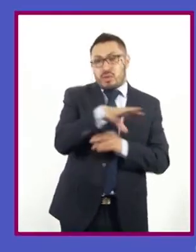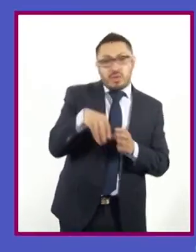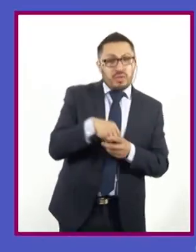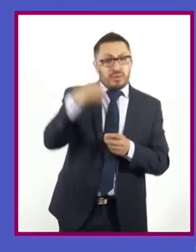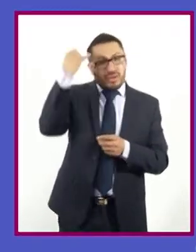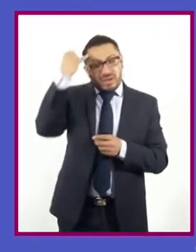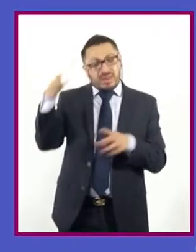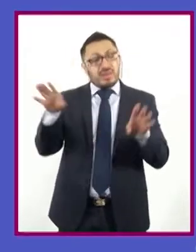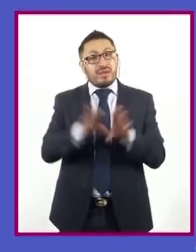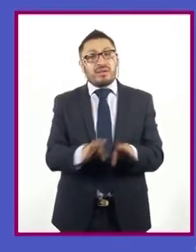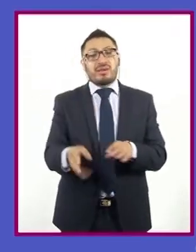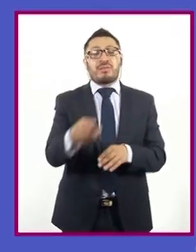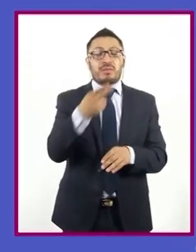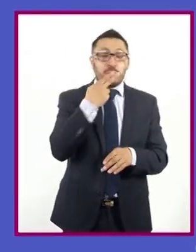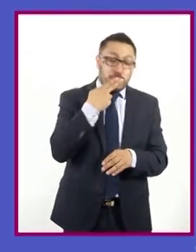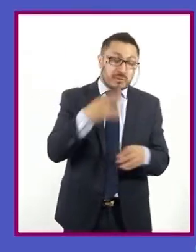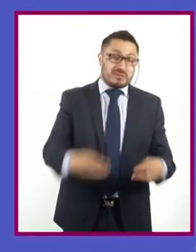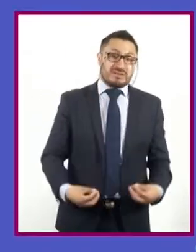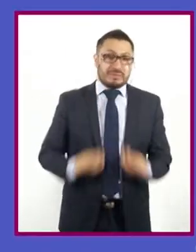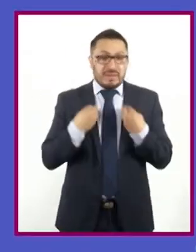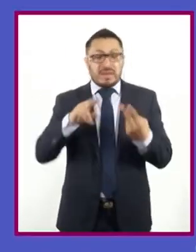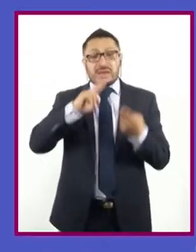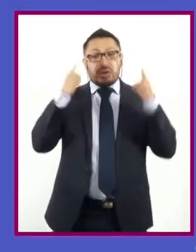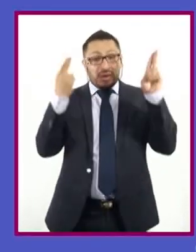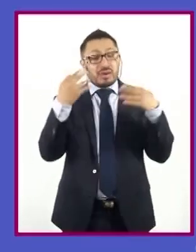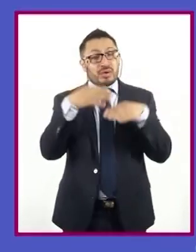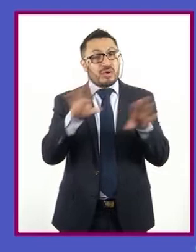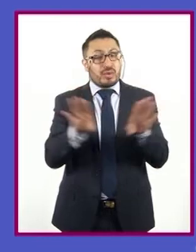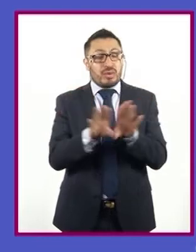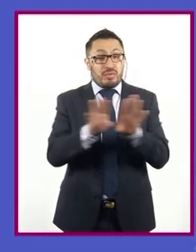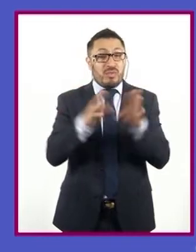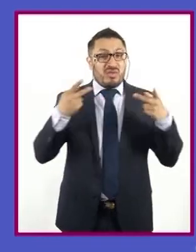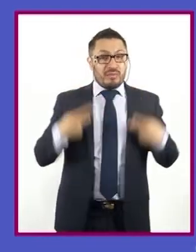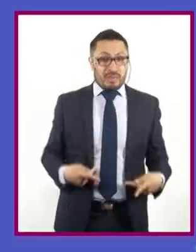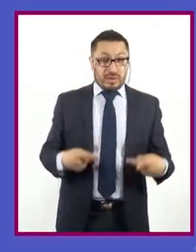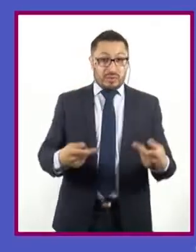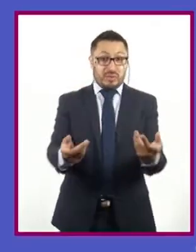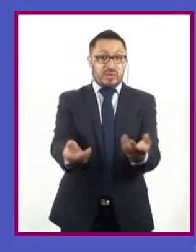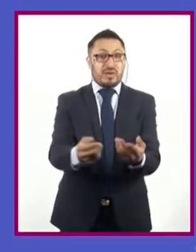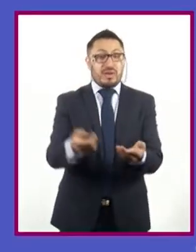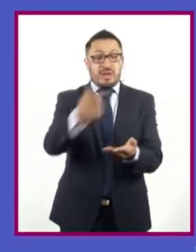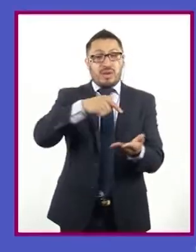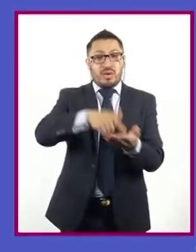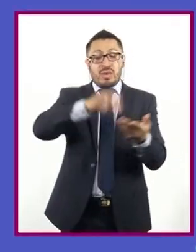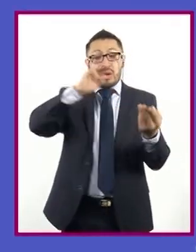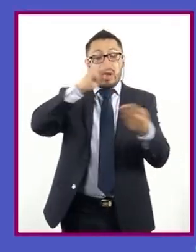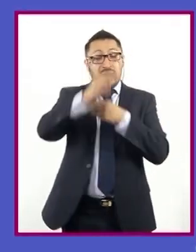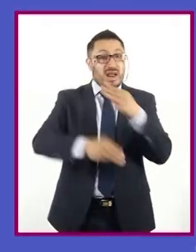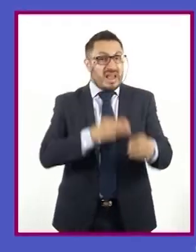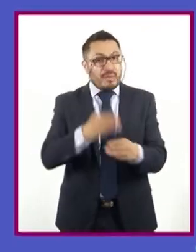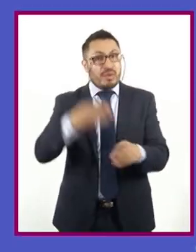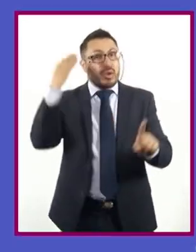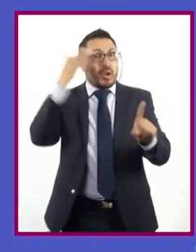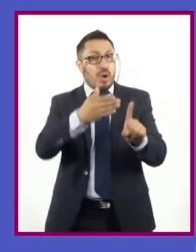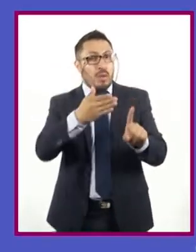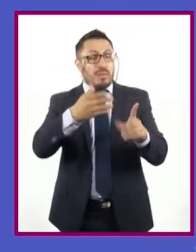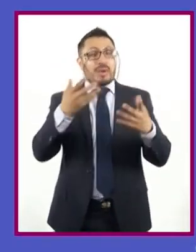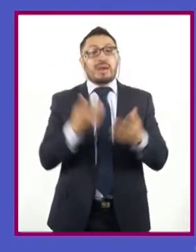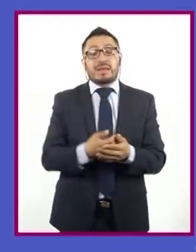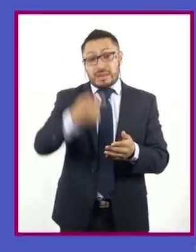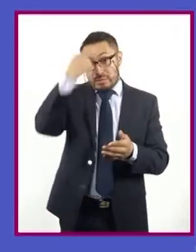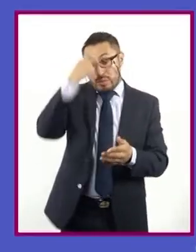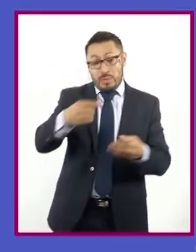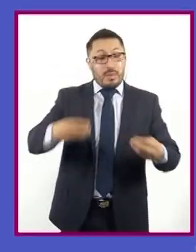la vida y el universo, sobre el propio ser humano y su lugar en el mundo, y le dan propósito y dirección a la